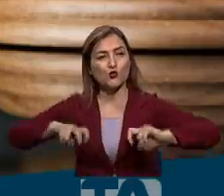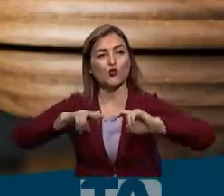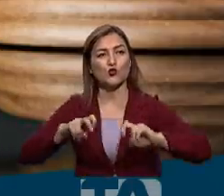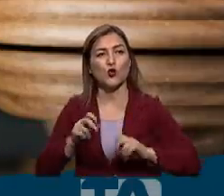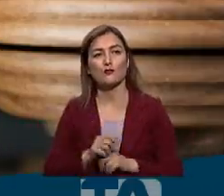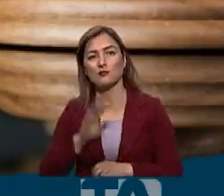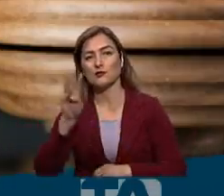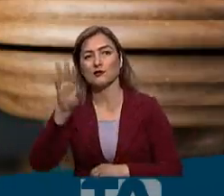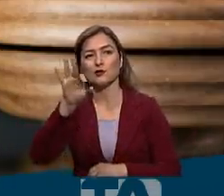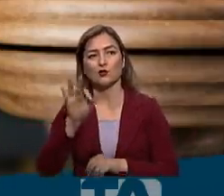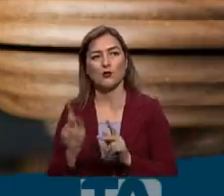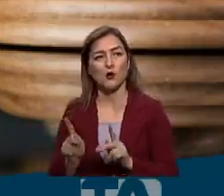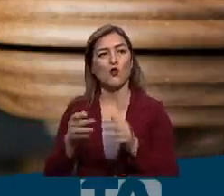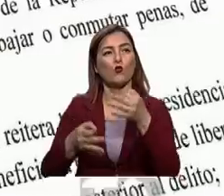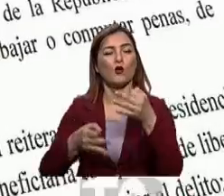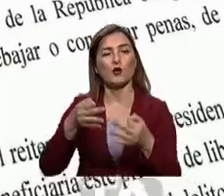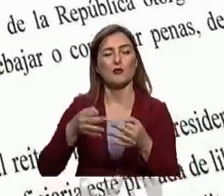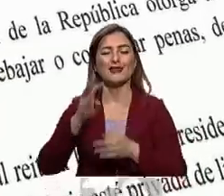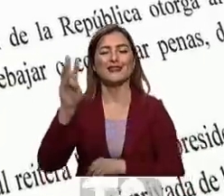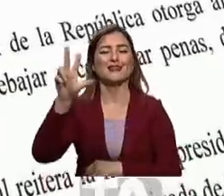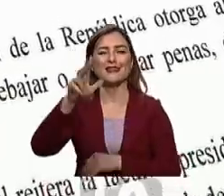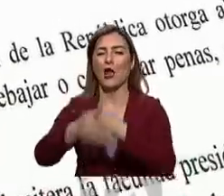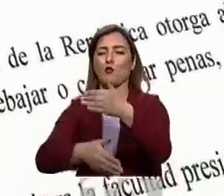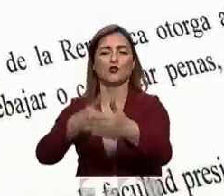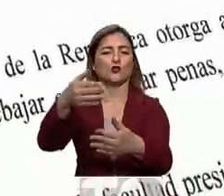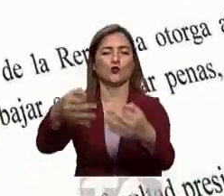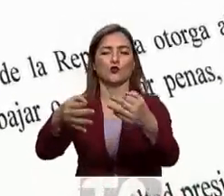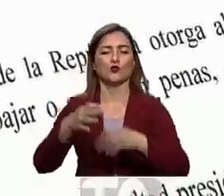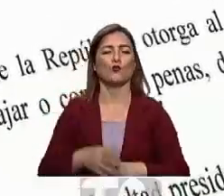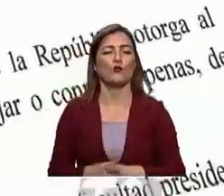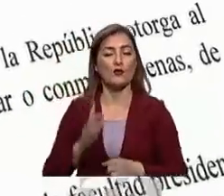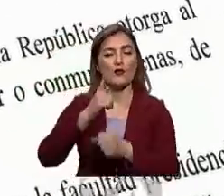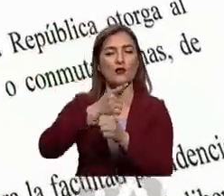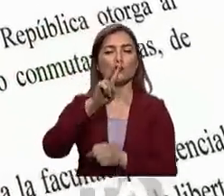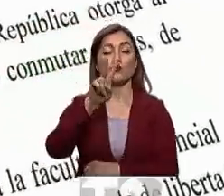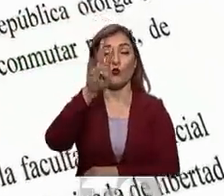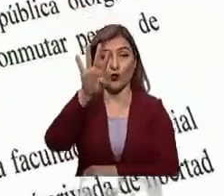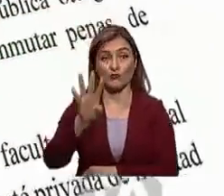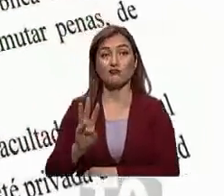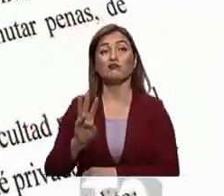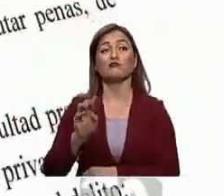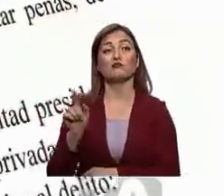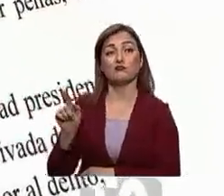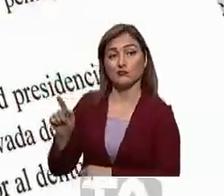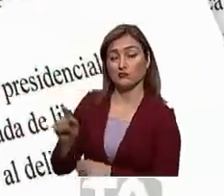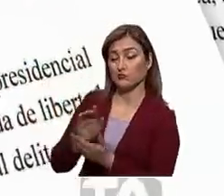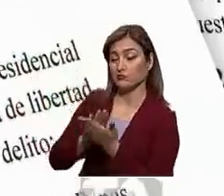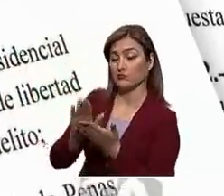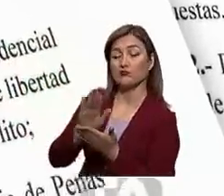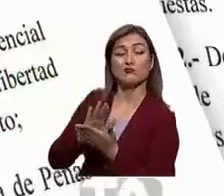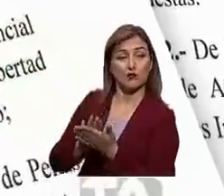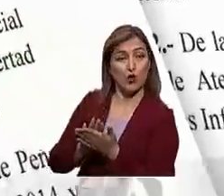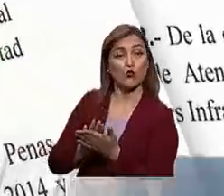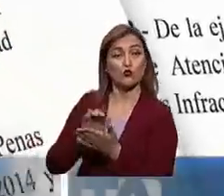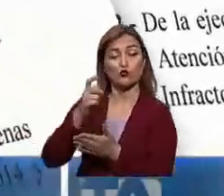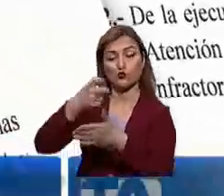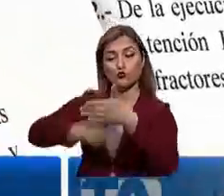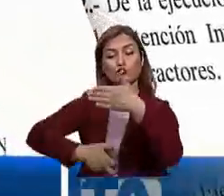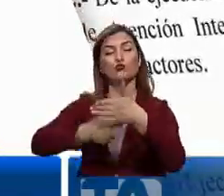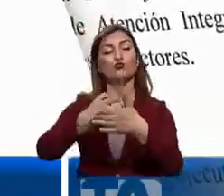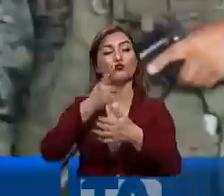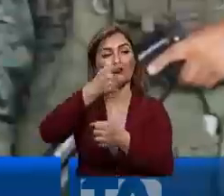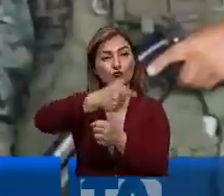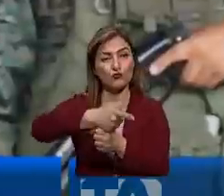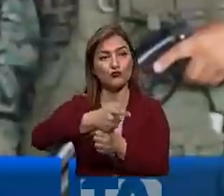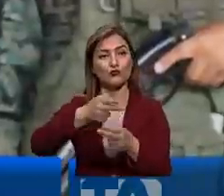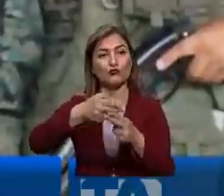juicio y 63 en juicio. A través del Decreto Ejecutivo 246 también se perdonó la pena privativa y la multa que se